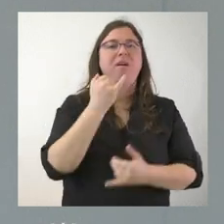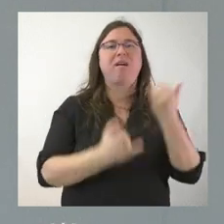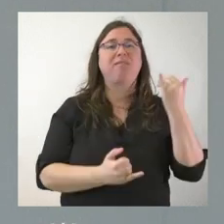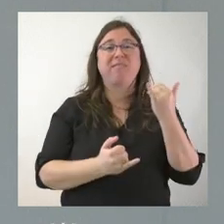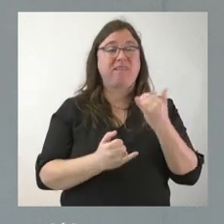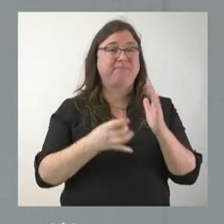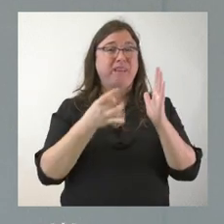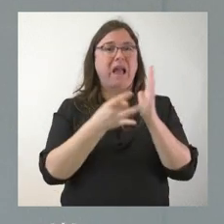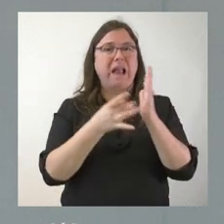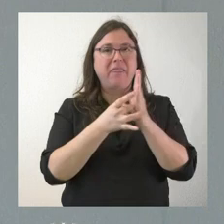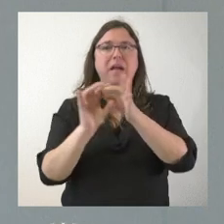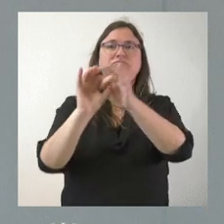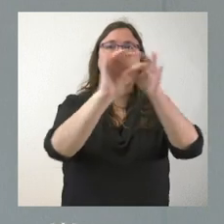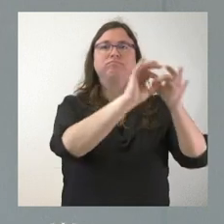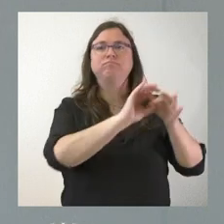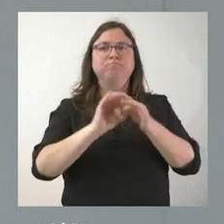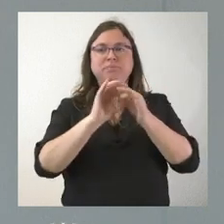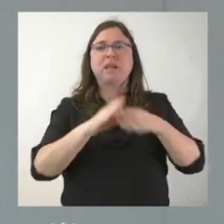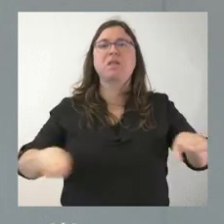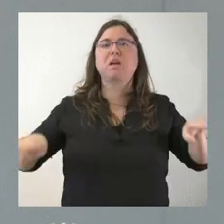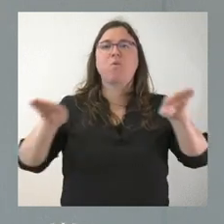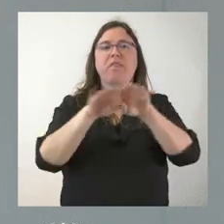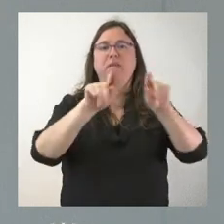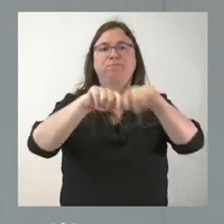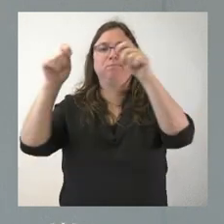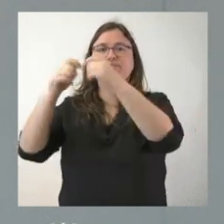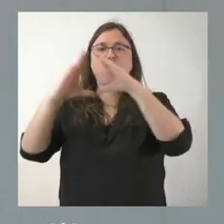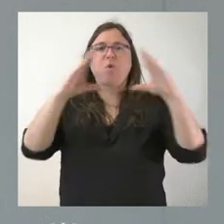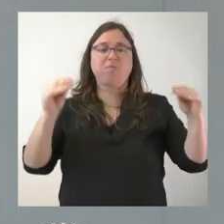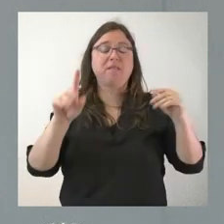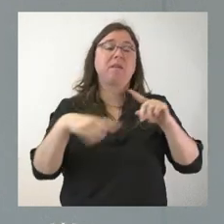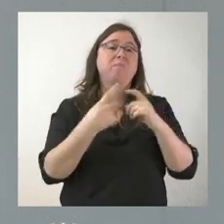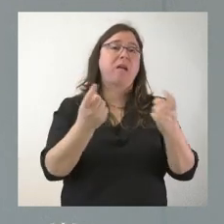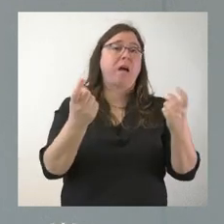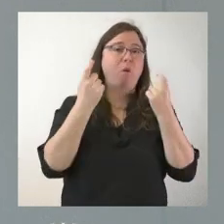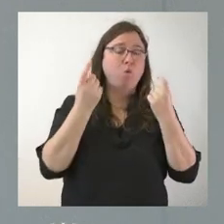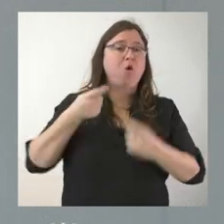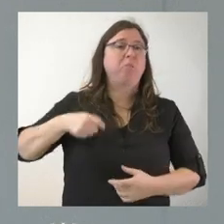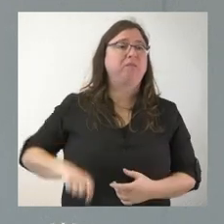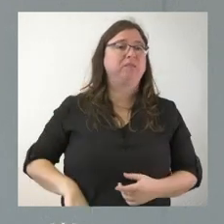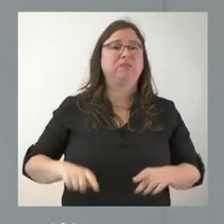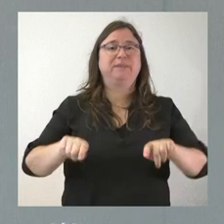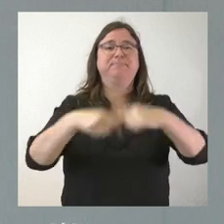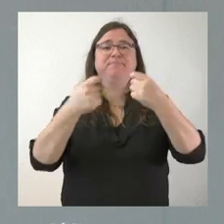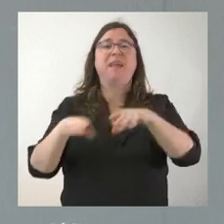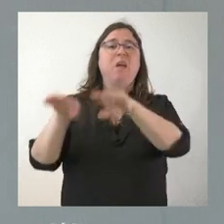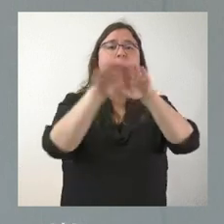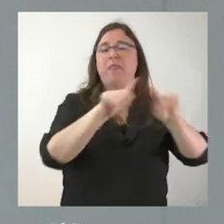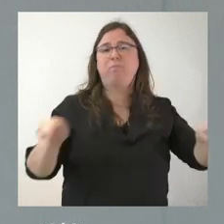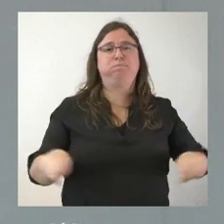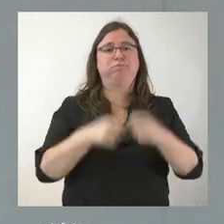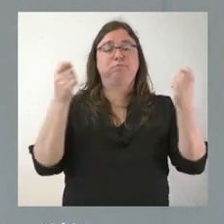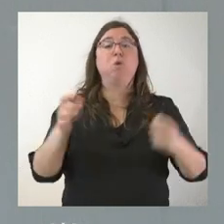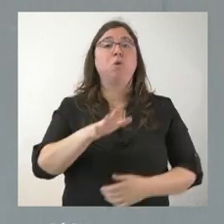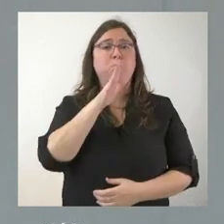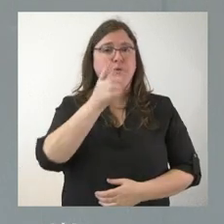calidad la cohesión y la igualdad entre las universidades entre los alumnos entre los profesionales del mundo de las universidades por eso desde